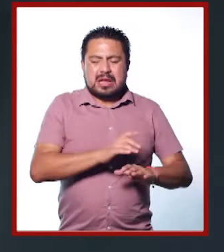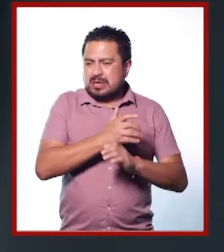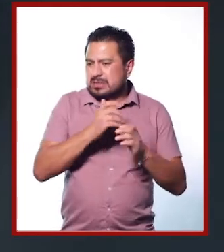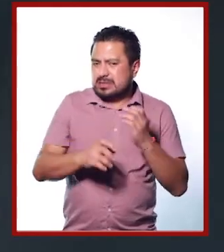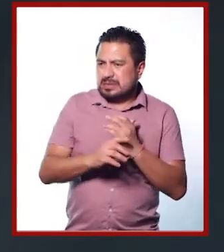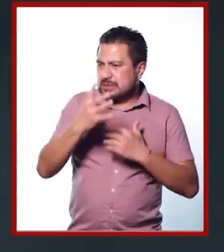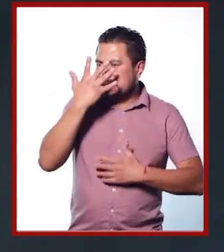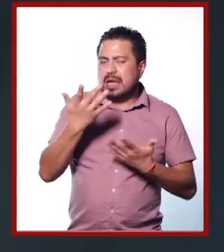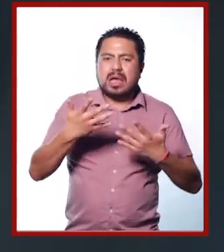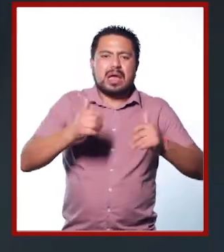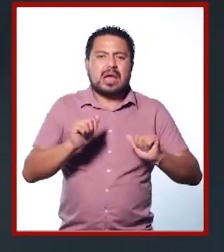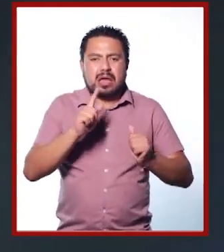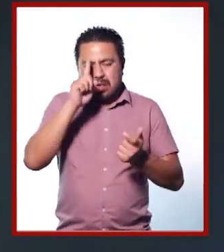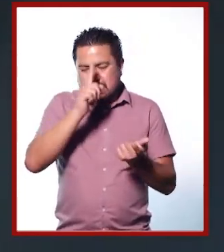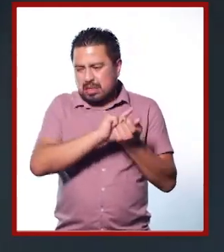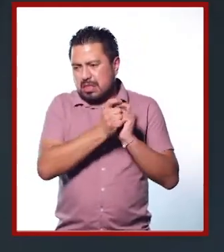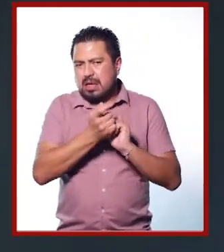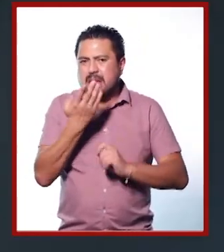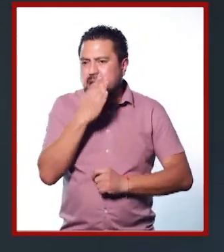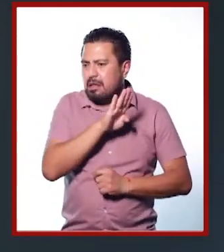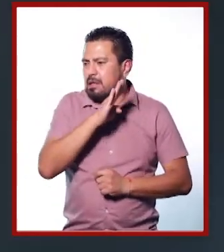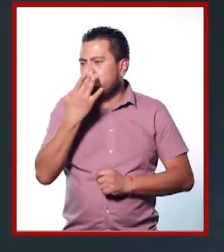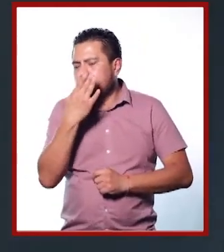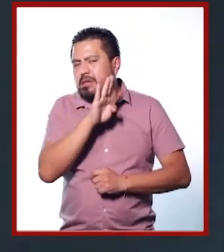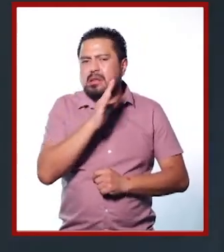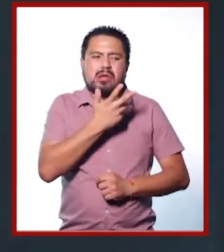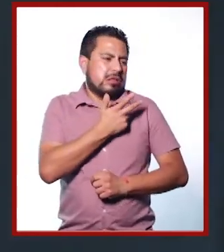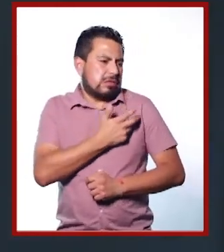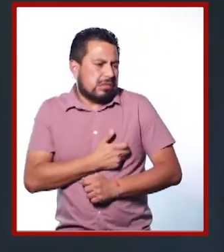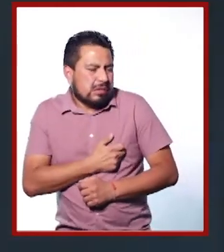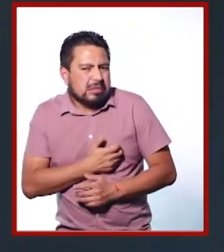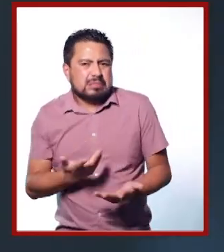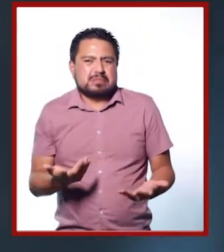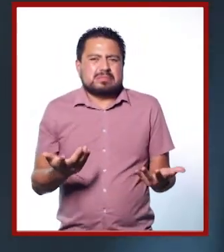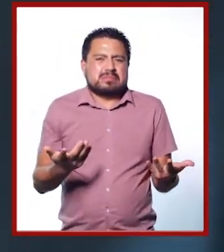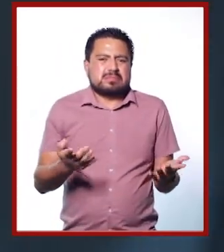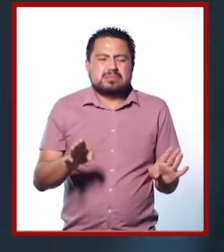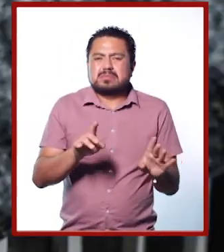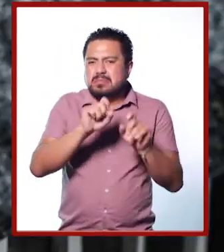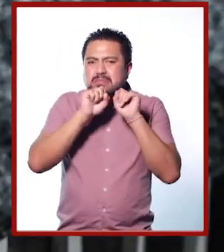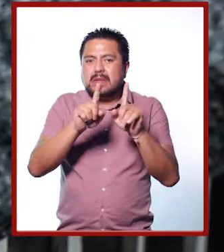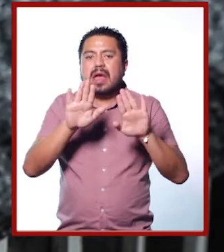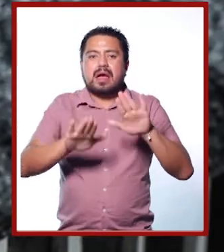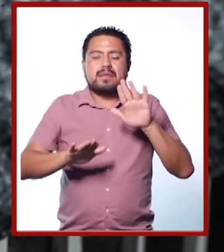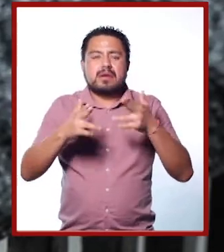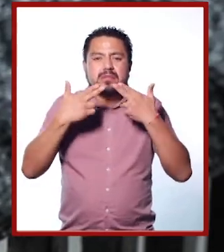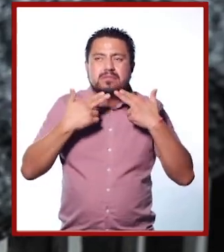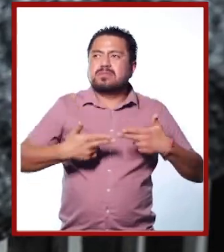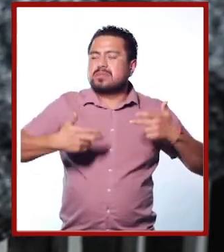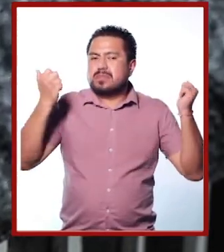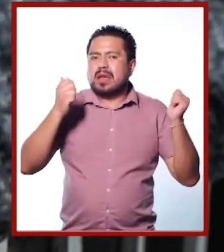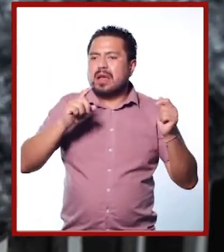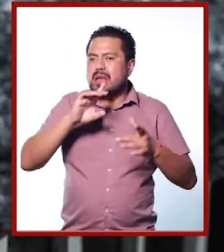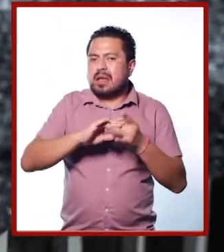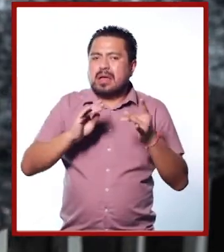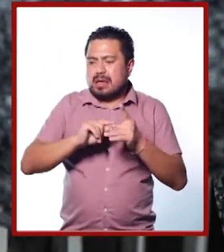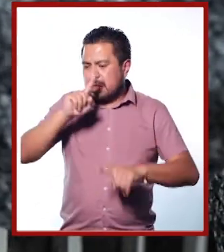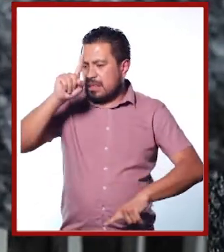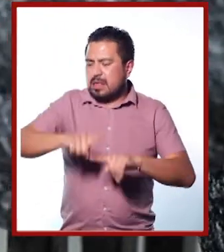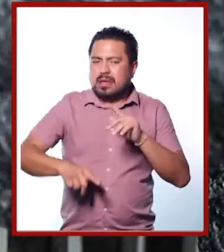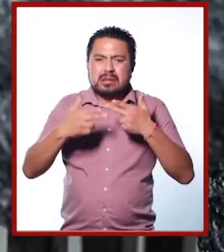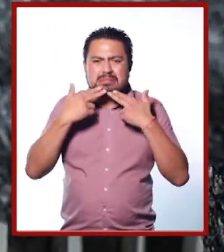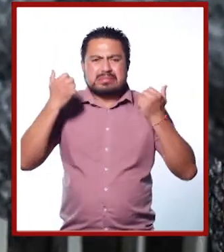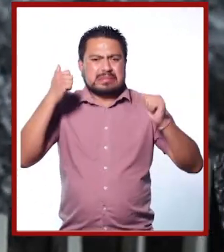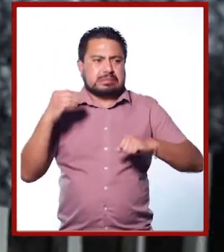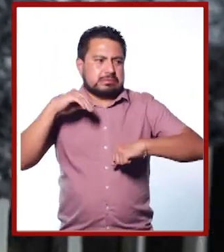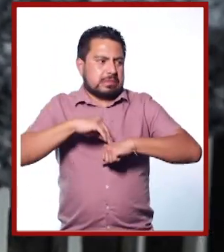cosas más serias, ya como un trastorno bipolar, como episodios depresivos, incluso suicidio, ¿no? Y no podemos dejar de mencionar que